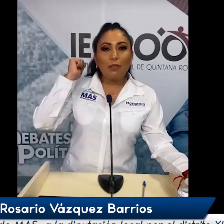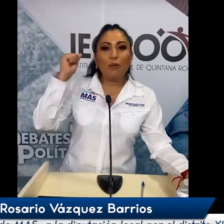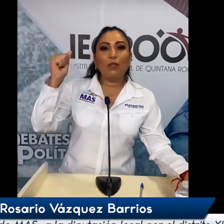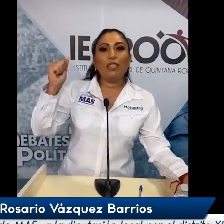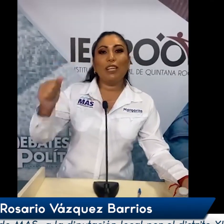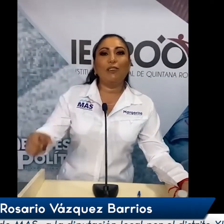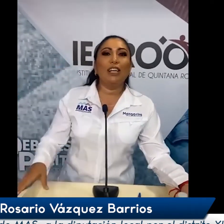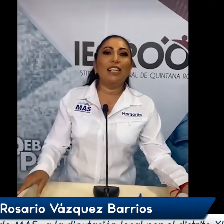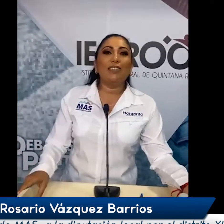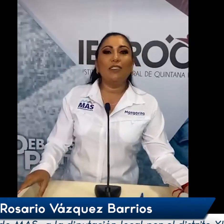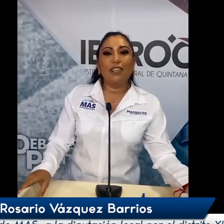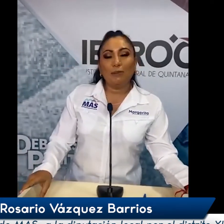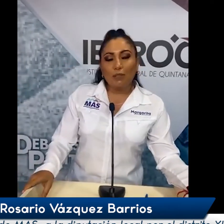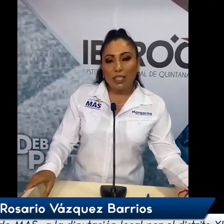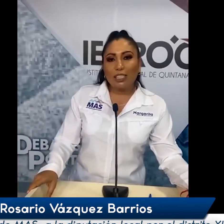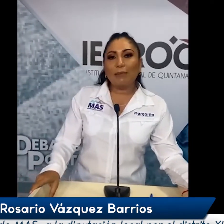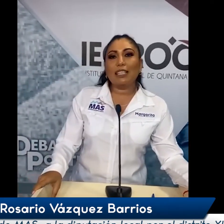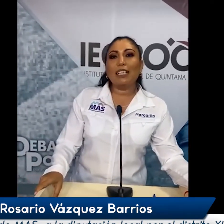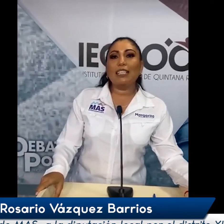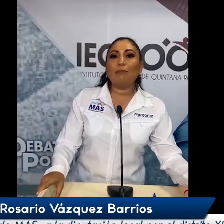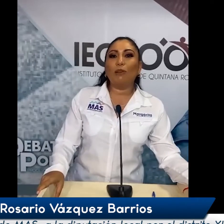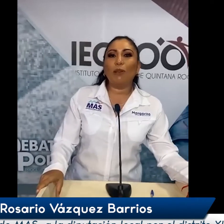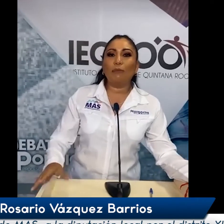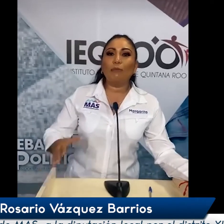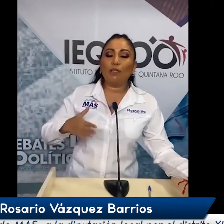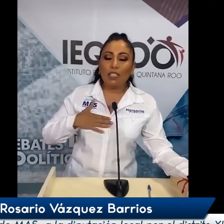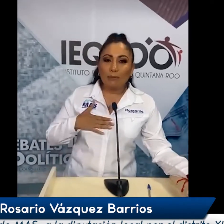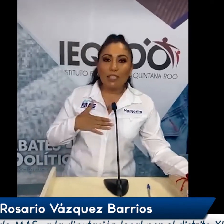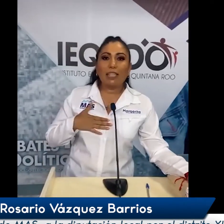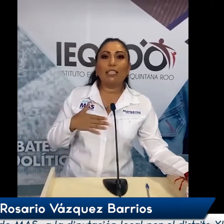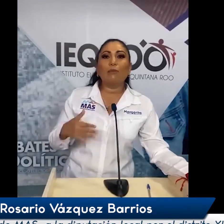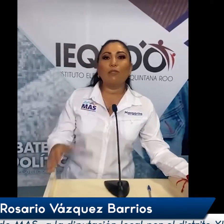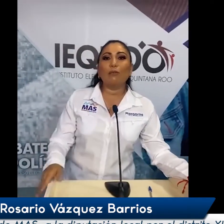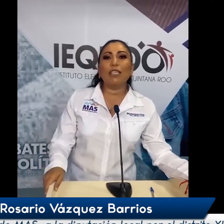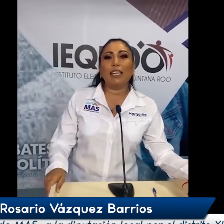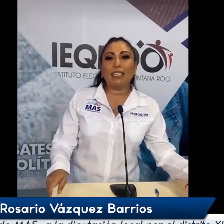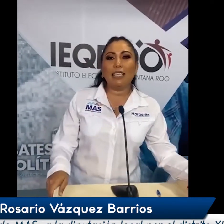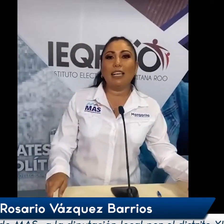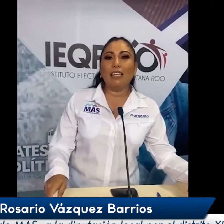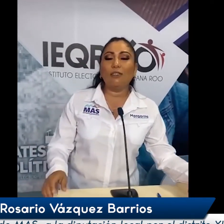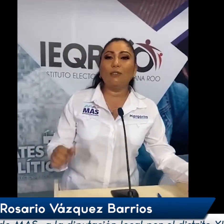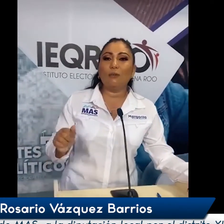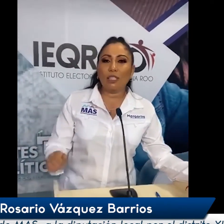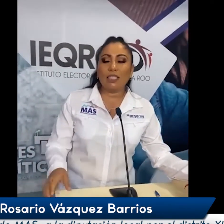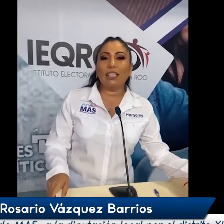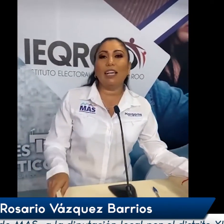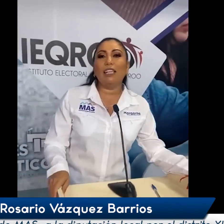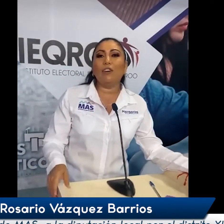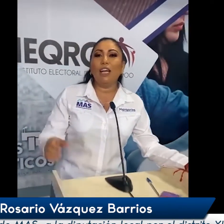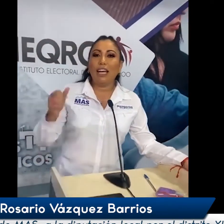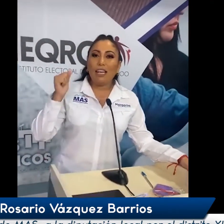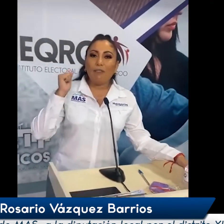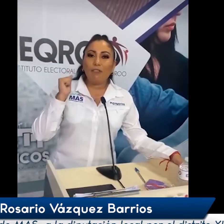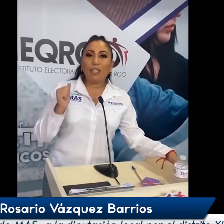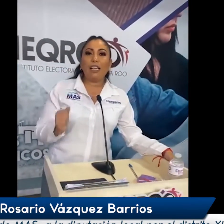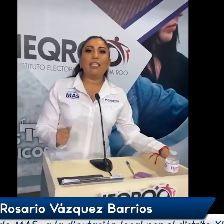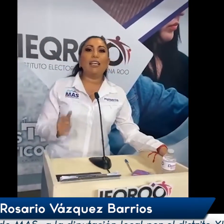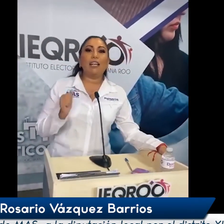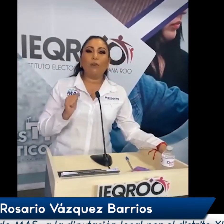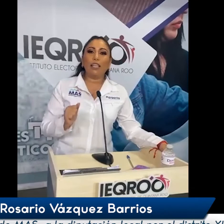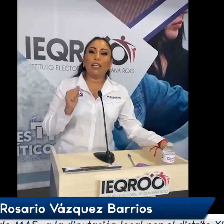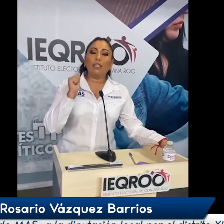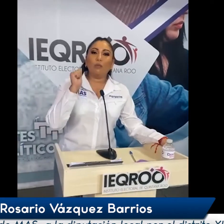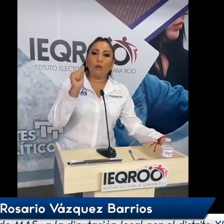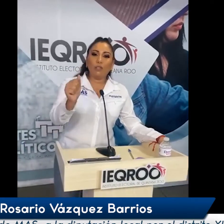el Congreso que los procesos de revisión de cuentas sean transparentes para la población, que se informe a la ciudadanía, ya que está cansada de